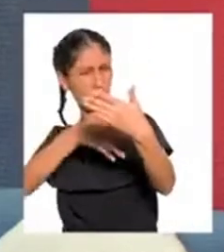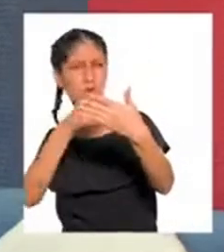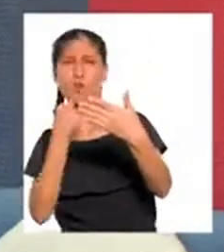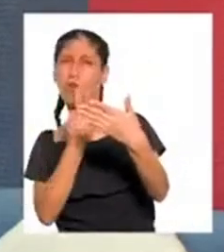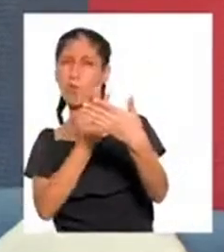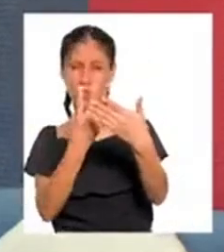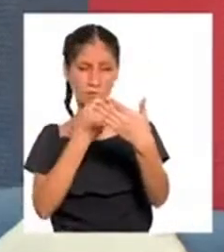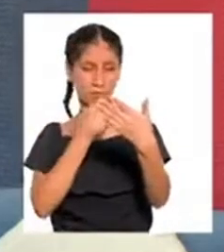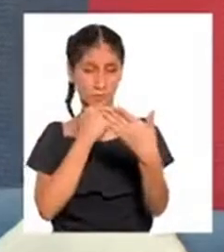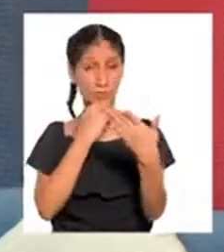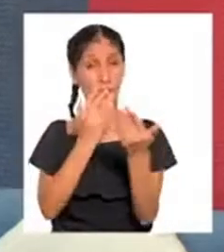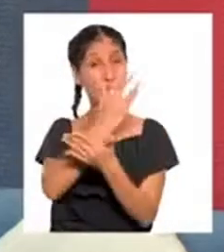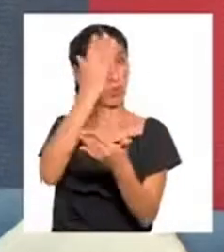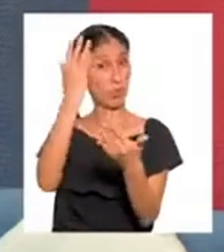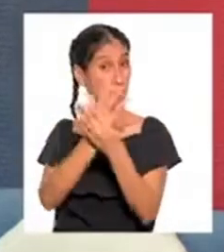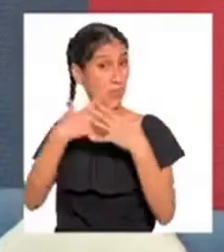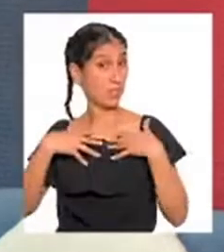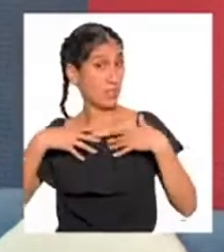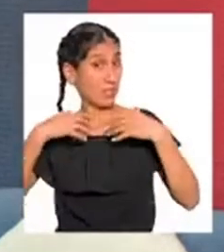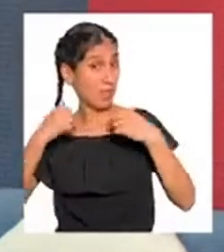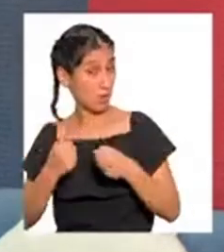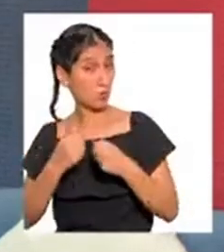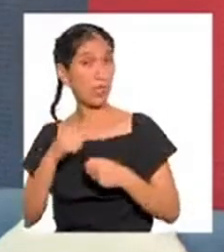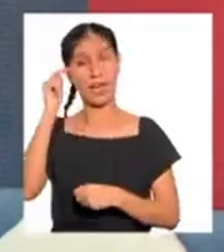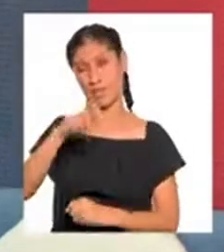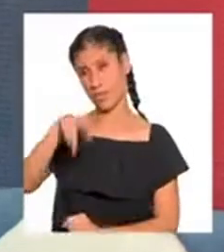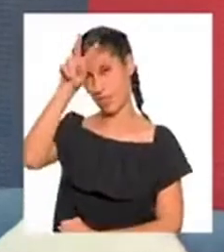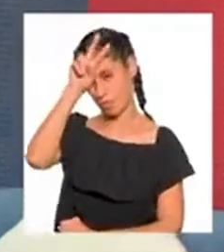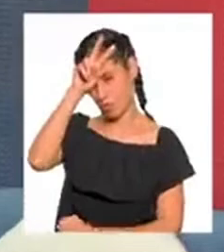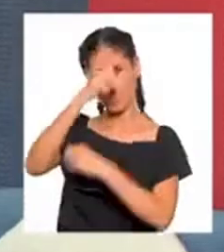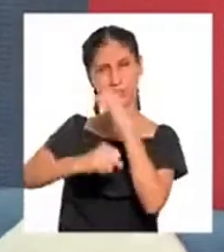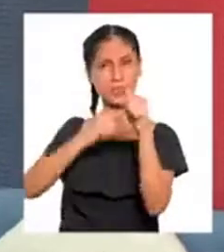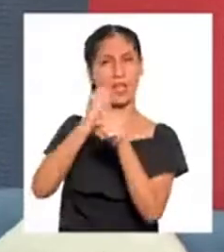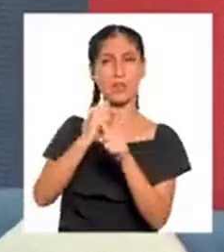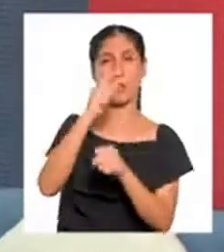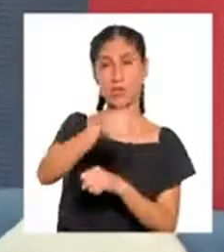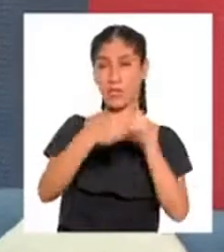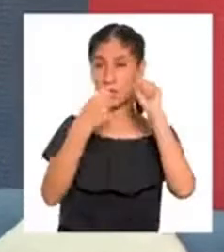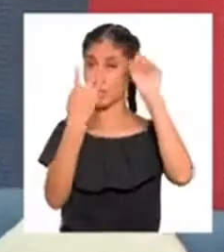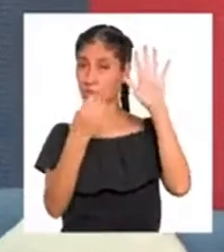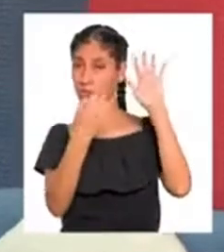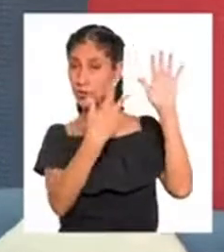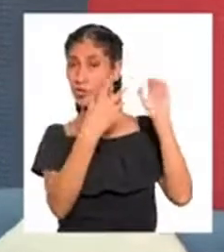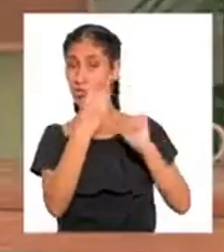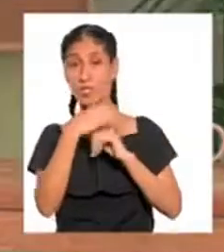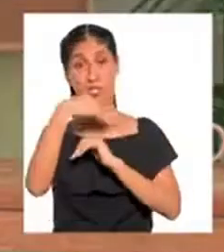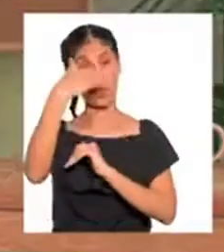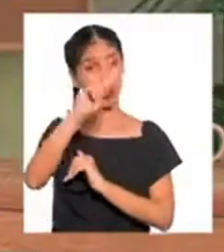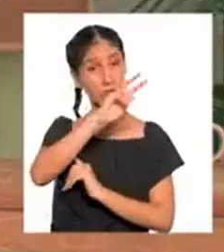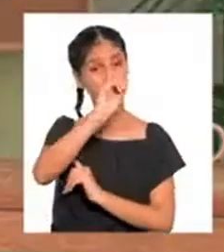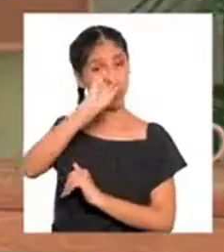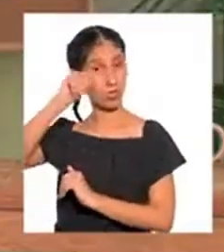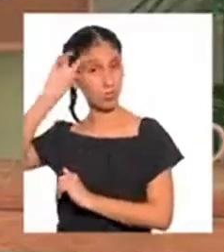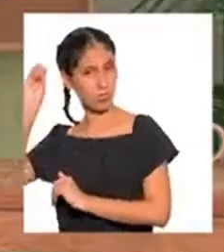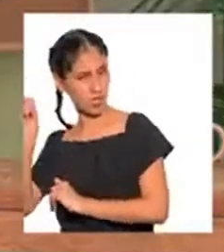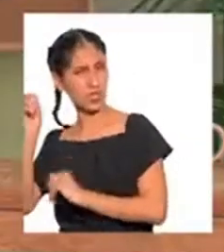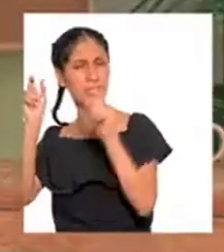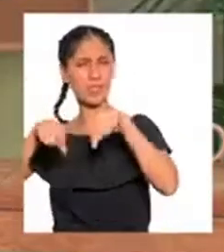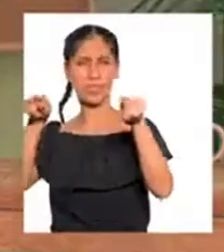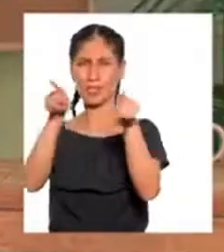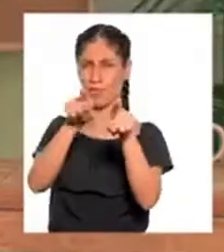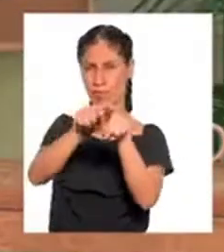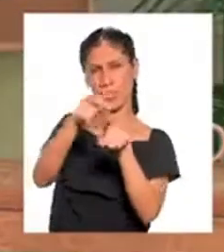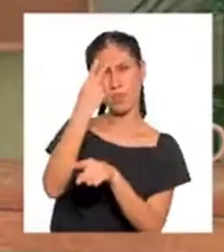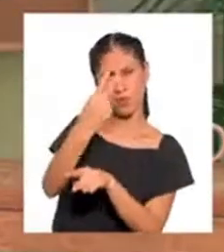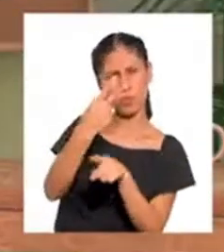que se presentaron los problemas de salud que tuvo nuestro país entre los años 1980 y 2000. Sí, y hemos visto que